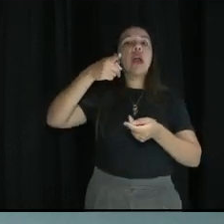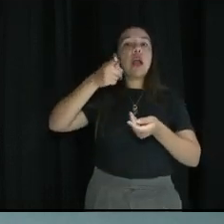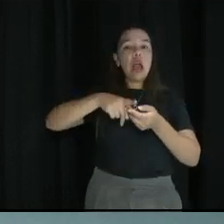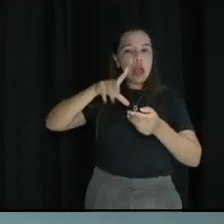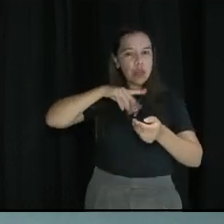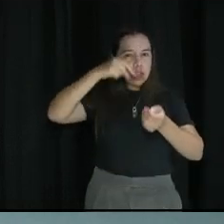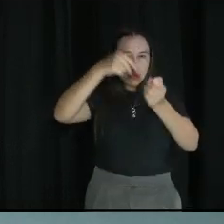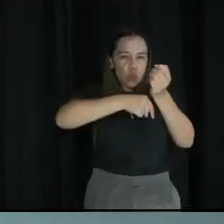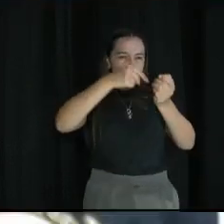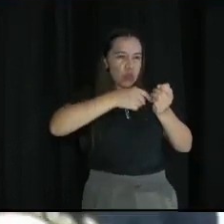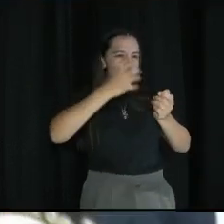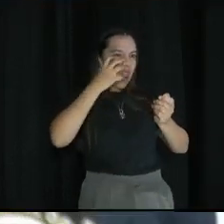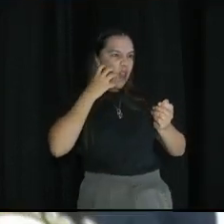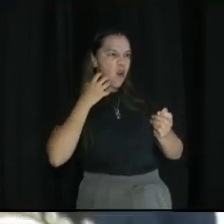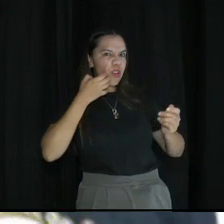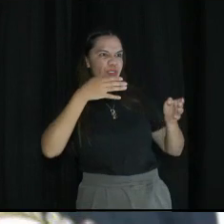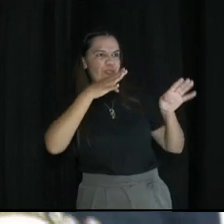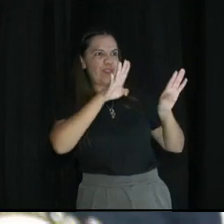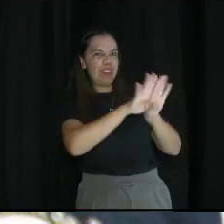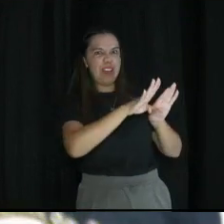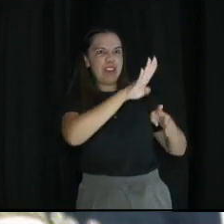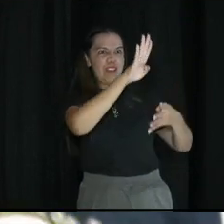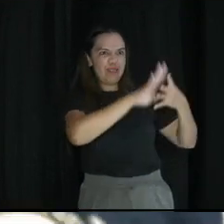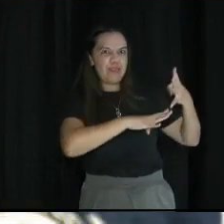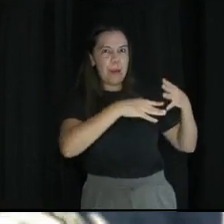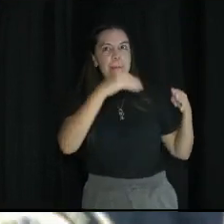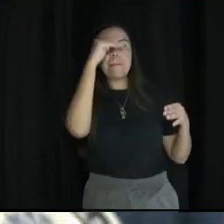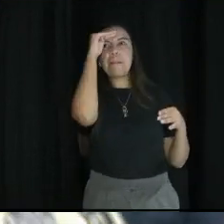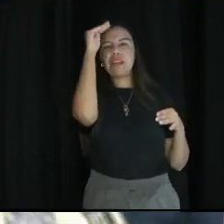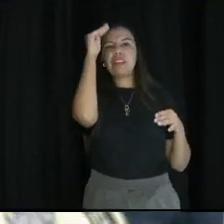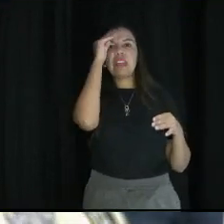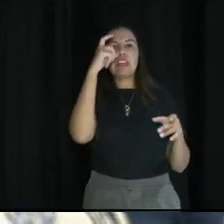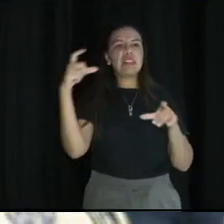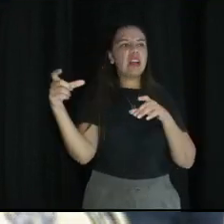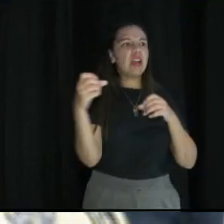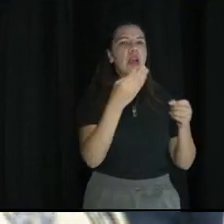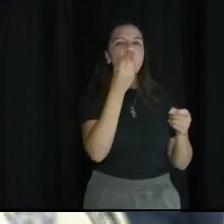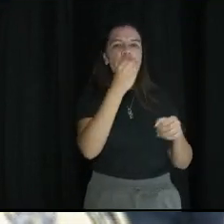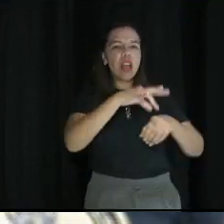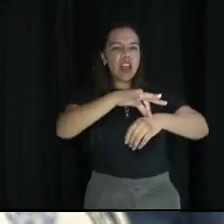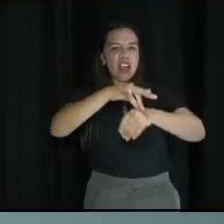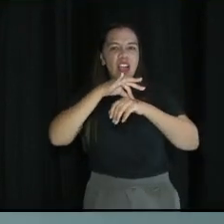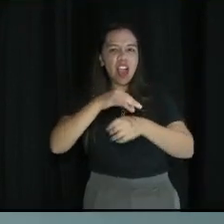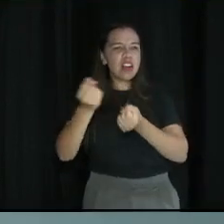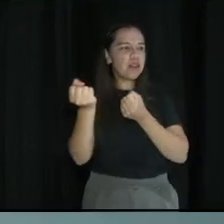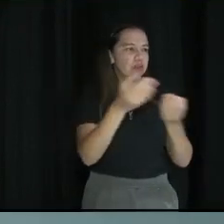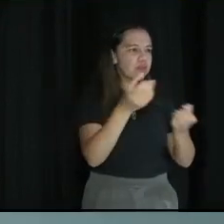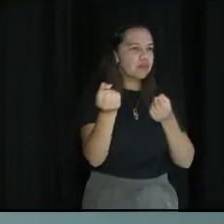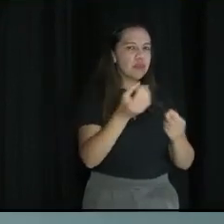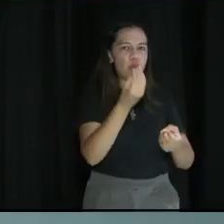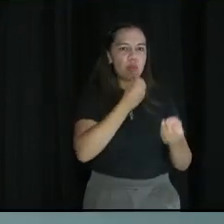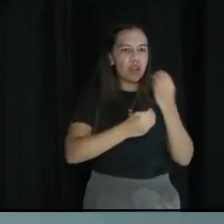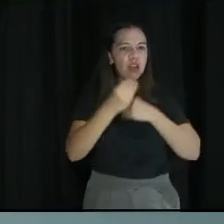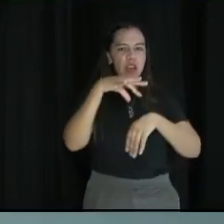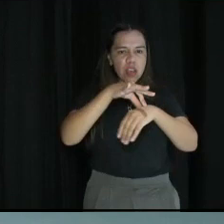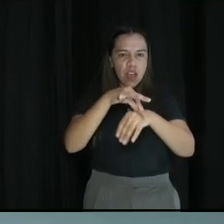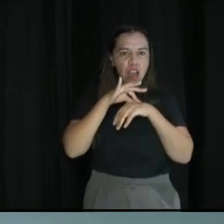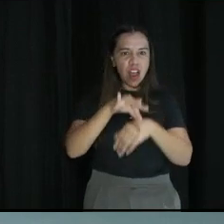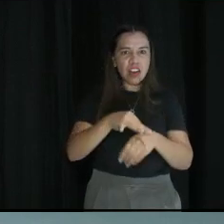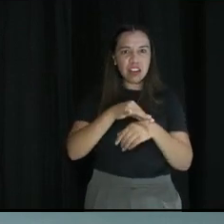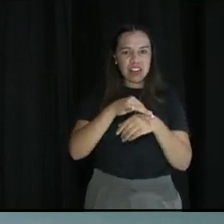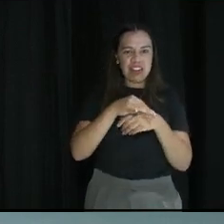casas, muchas veces piensan que un carnívoro solamente come carne, y la verdad es que no es cierto, ¿no? O sea, un